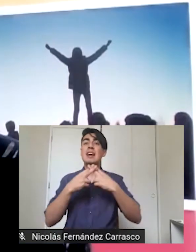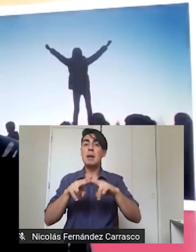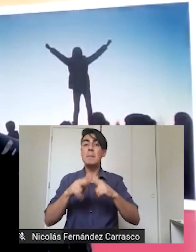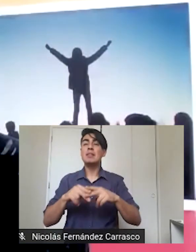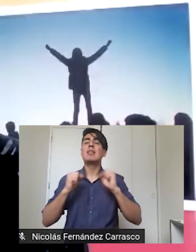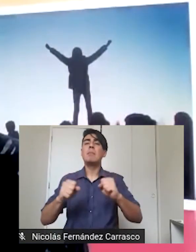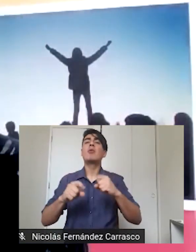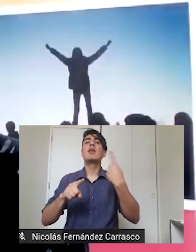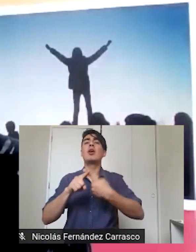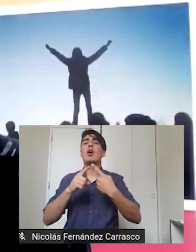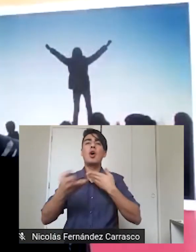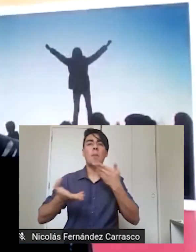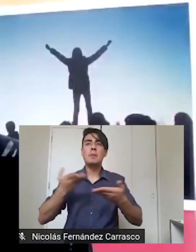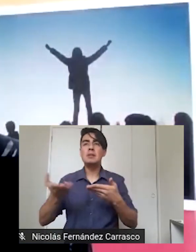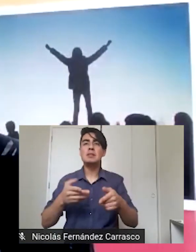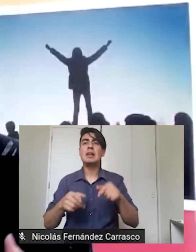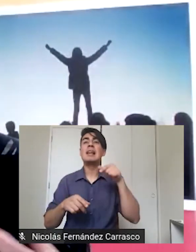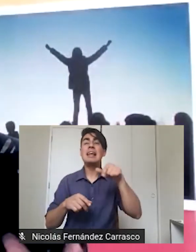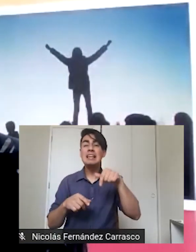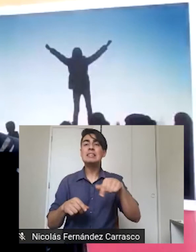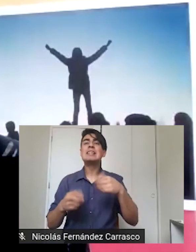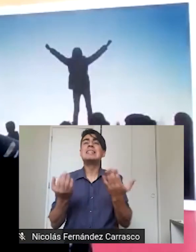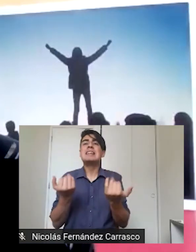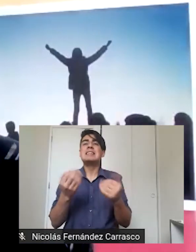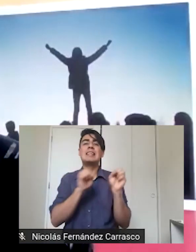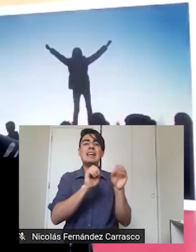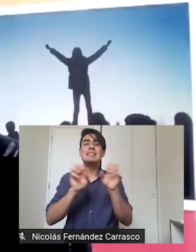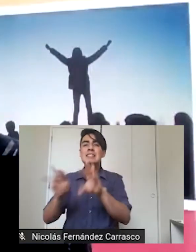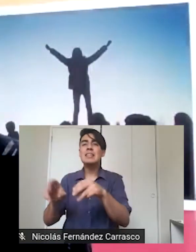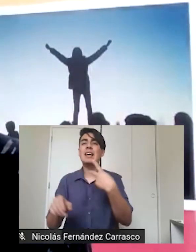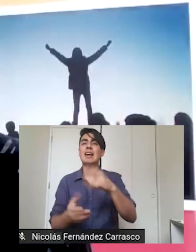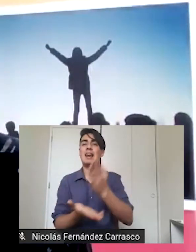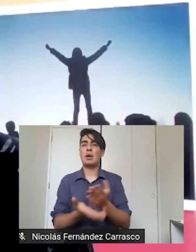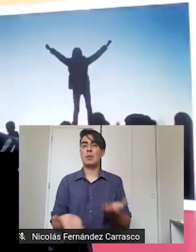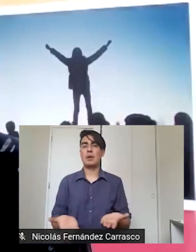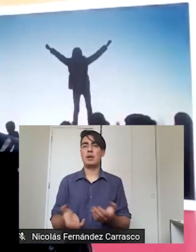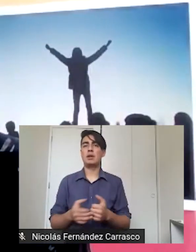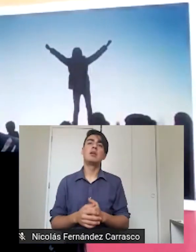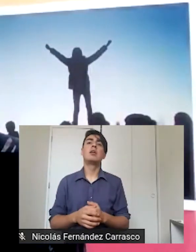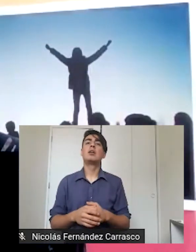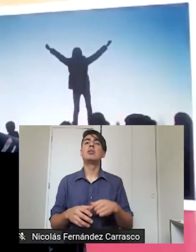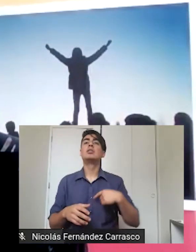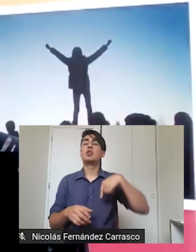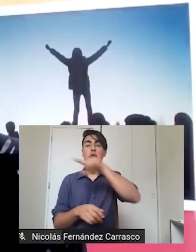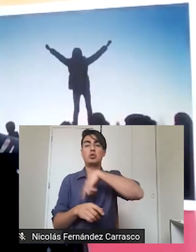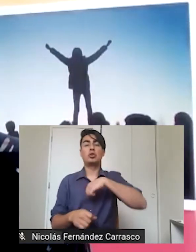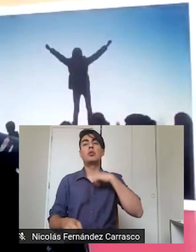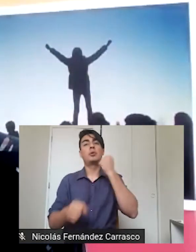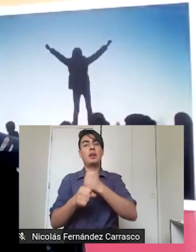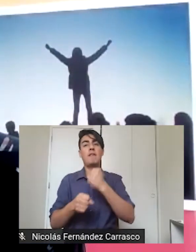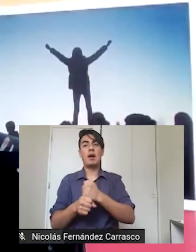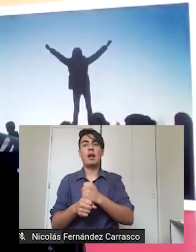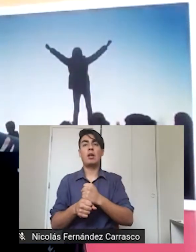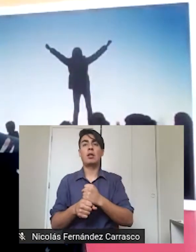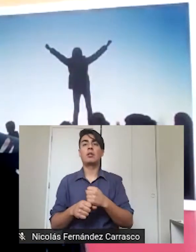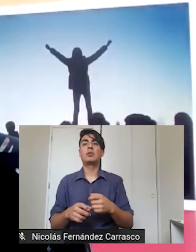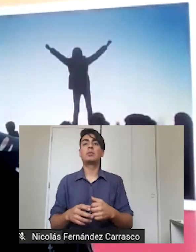Nosotros hemos trabajado con este tema y mi trabajo ayuda enormemente.